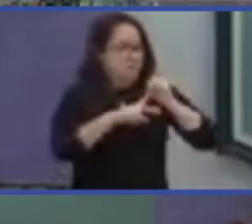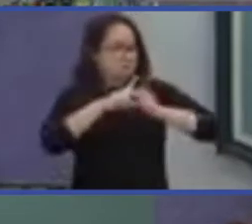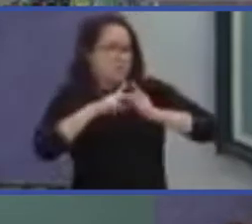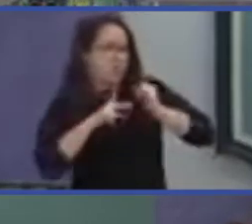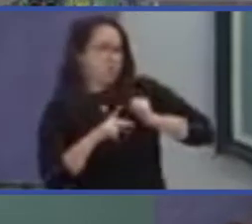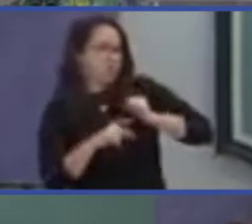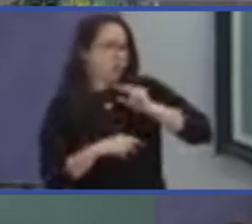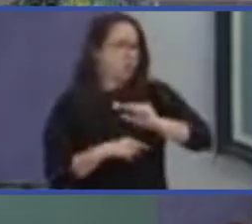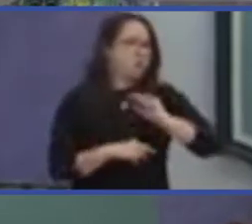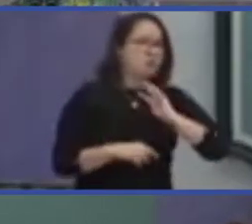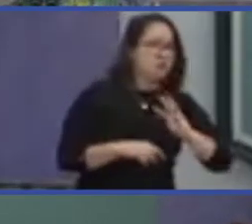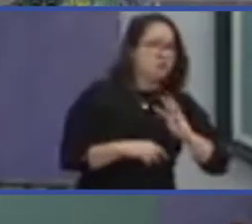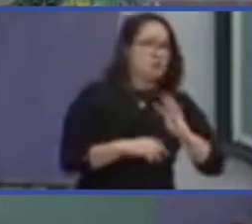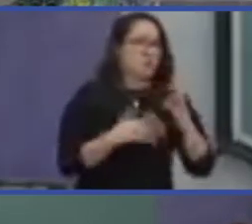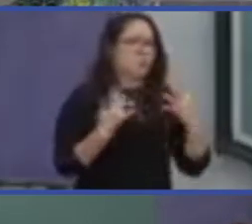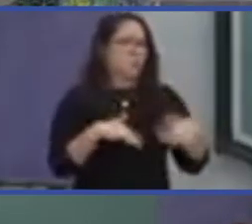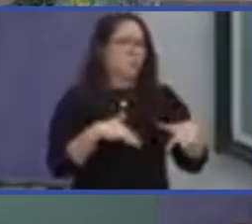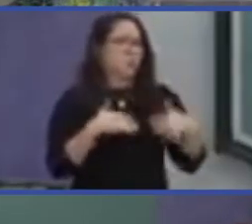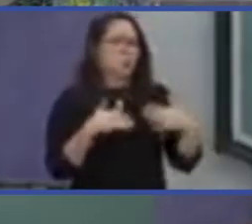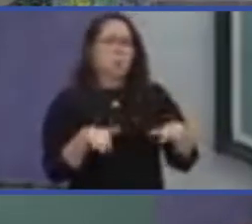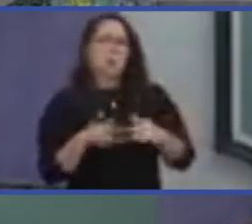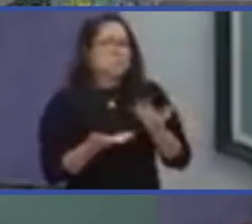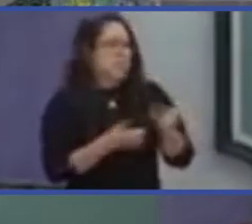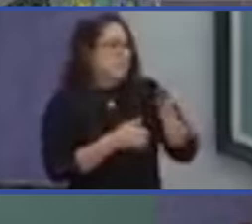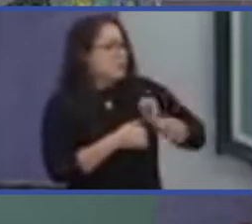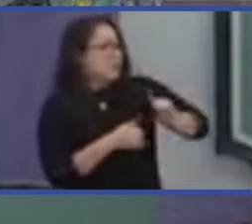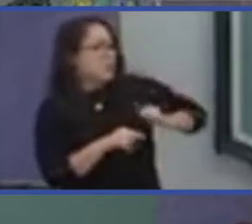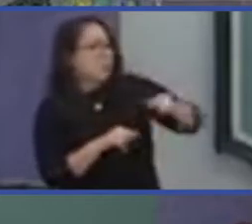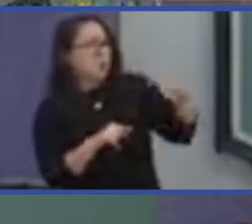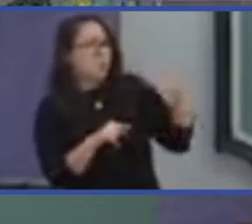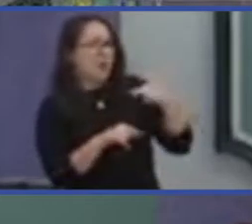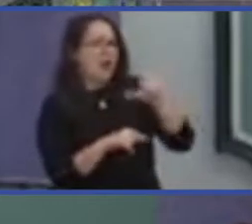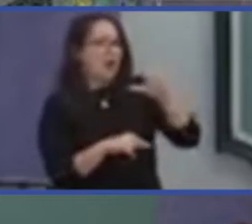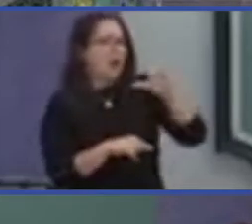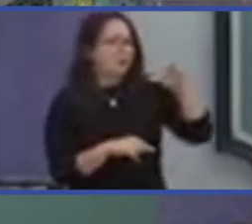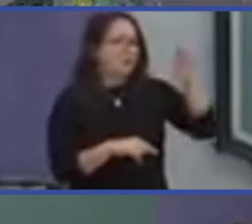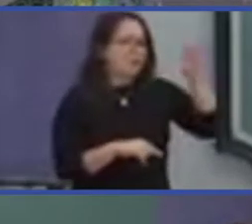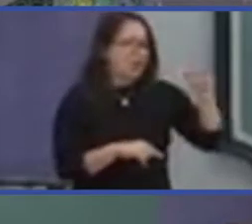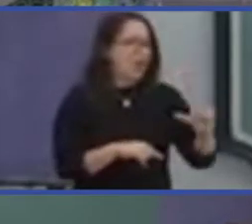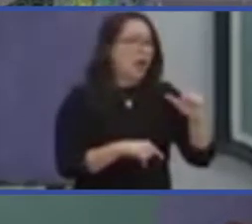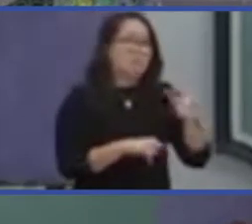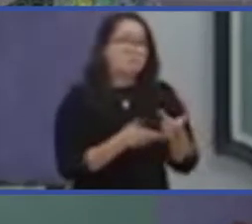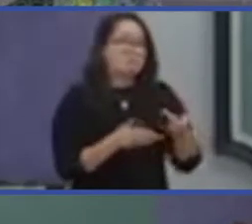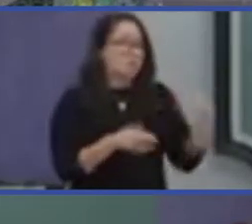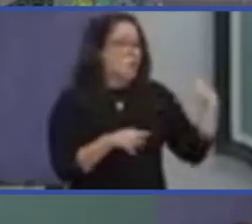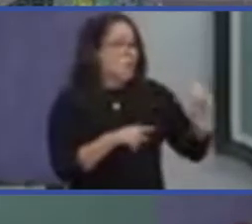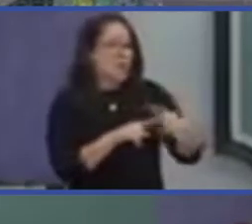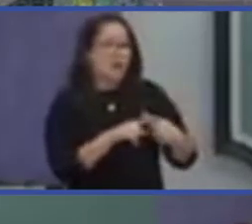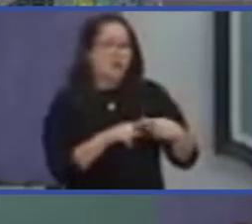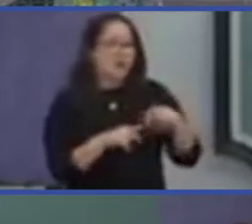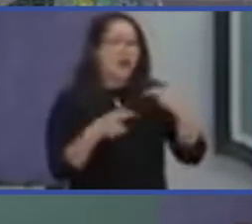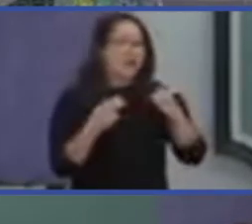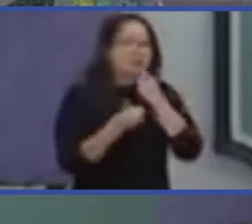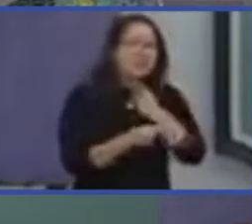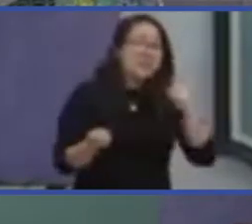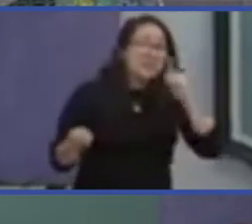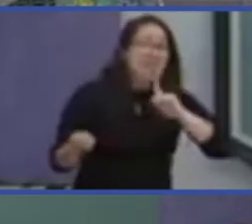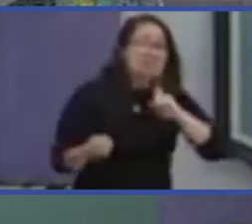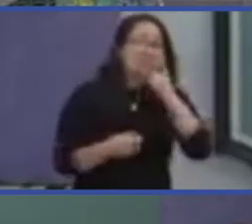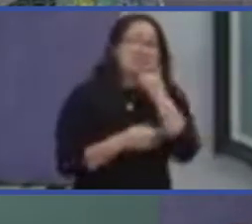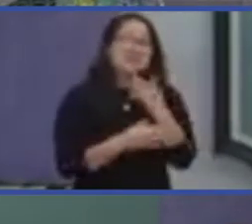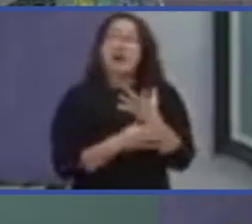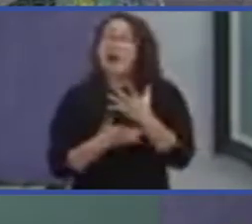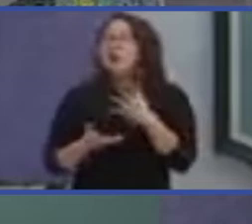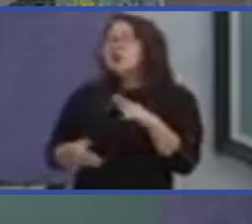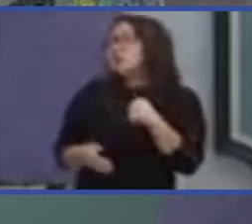de Alejandría hasta ahora y muchas veces las niñas sobre todo dicen no es que las matemáticas no son para mí pero las matemáticas